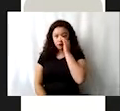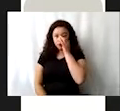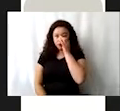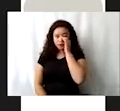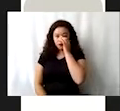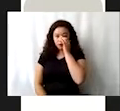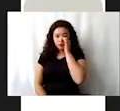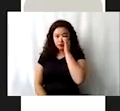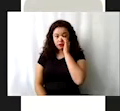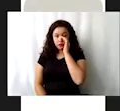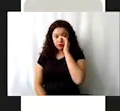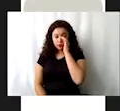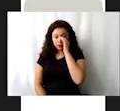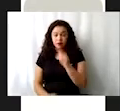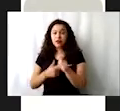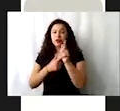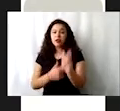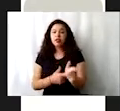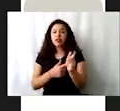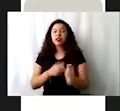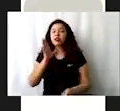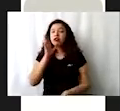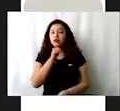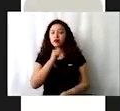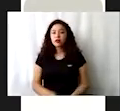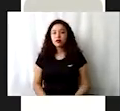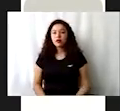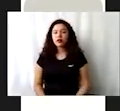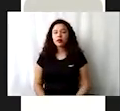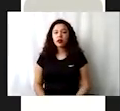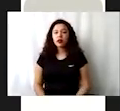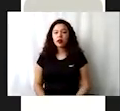No me permite avanzar mi diapositiva.